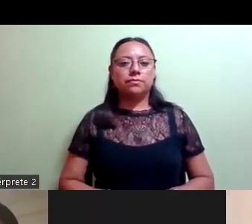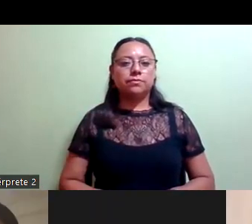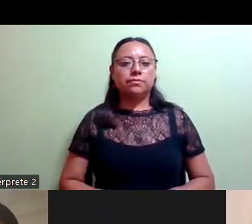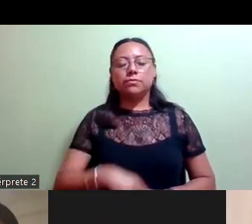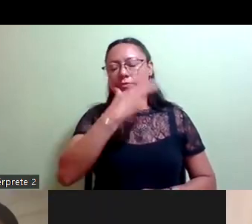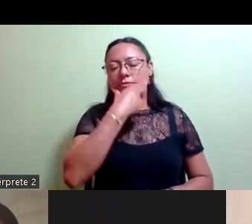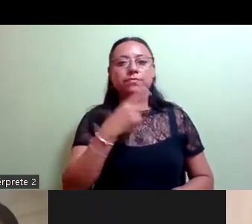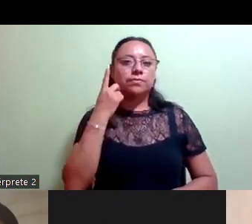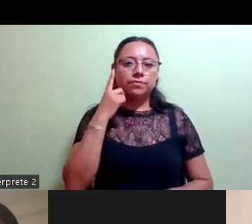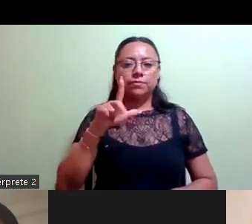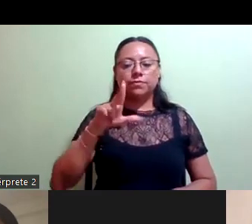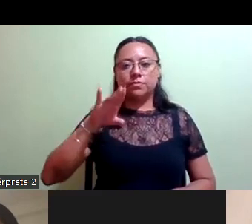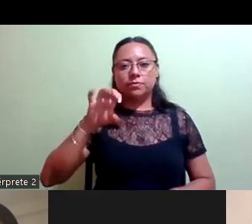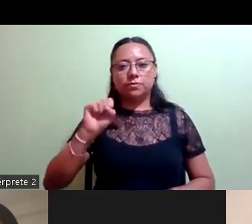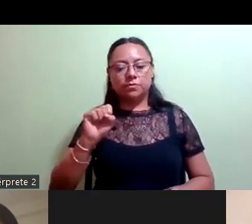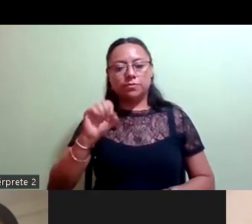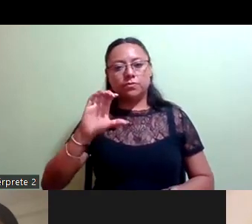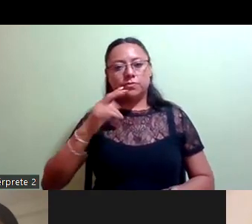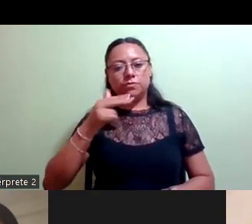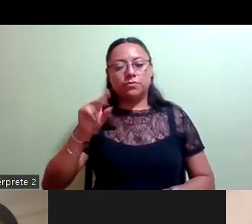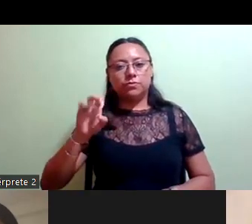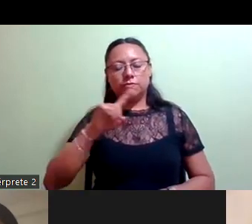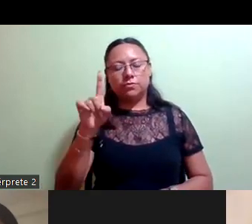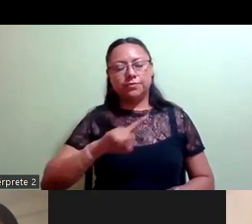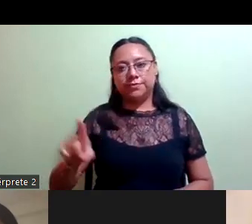Diputado Luis Alberto Chávez García.